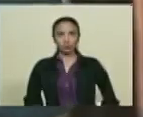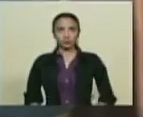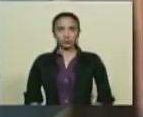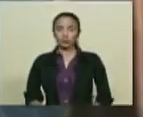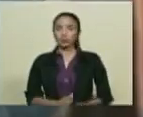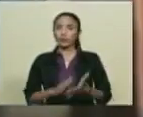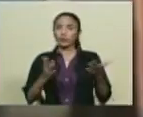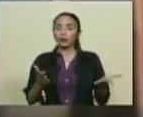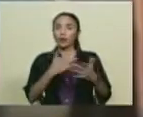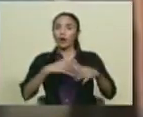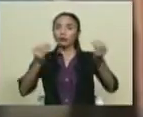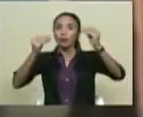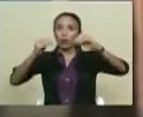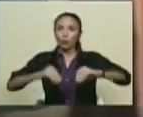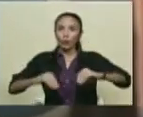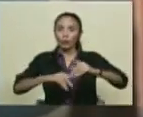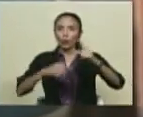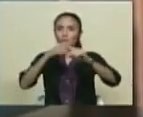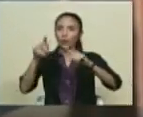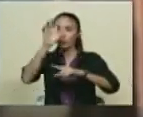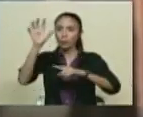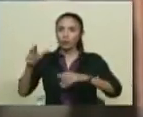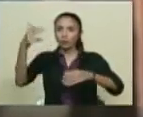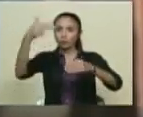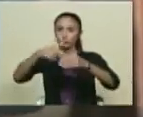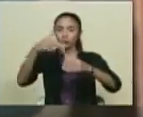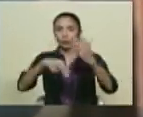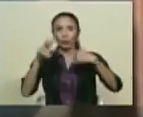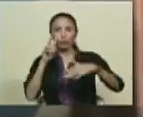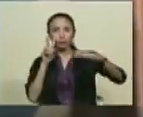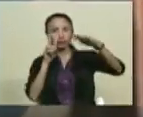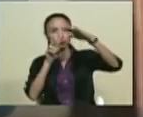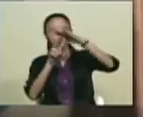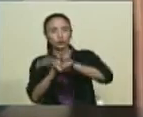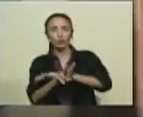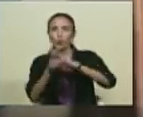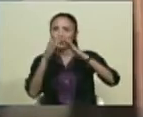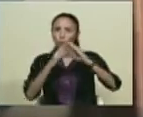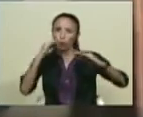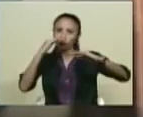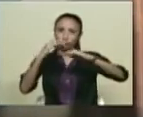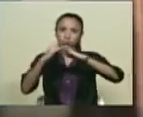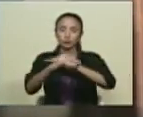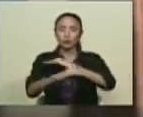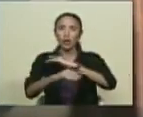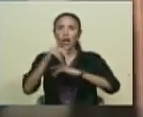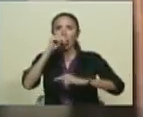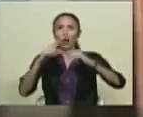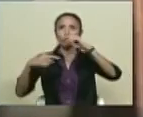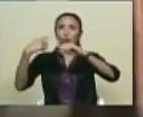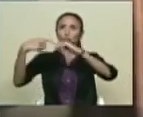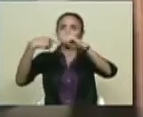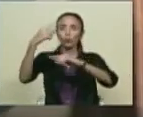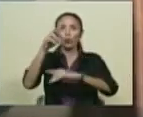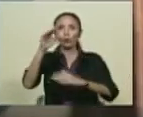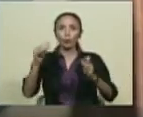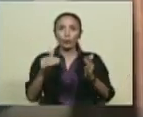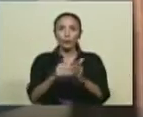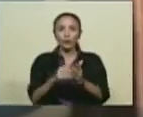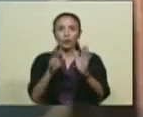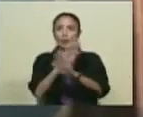para ver más allá, ver el horizonte largo, 2019, 2020,